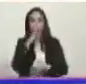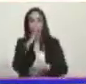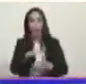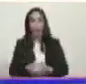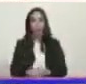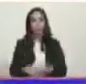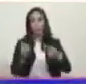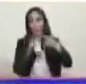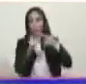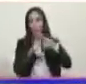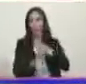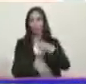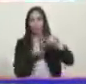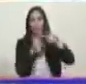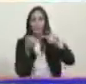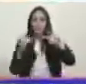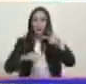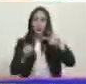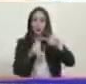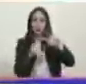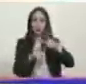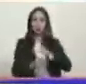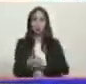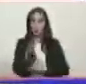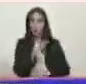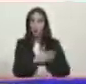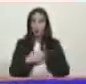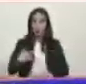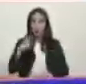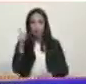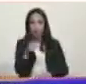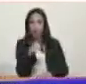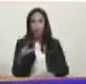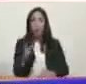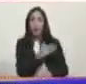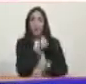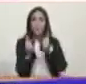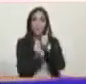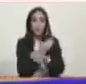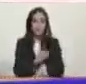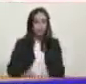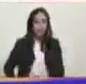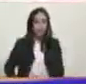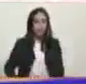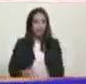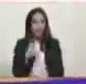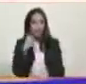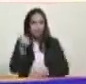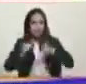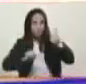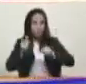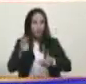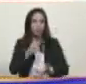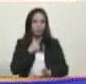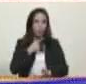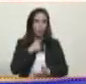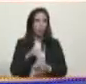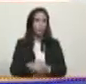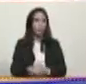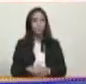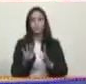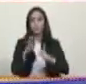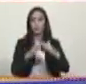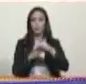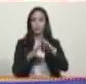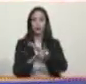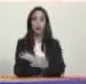Primer vértice. ¿Algún comentario, vicepresidenta? ¿Algún comentario, Hipólito? Sí,